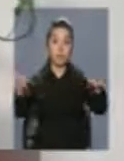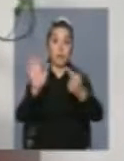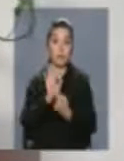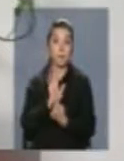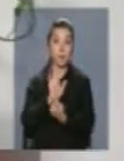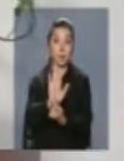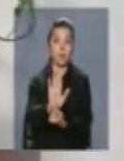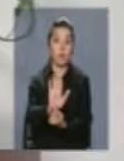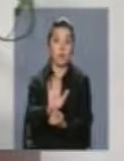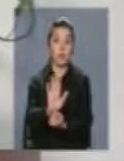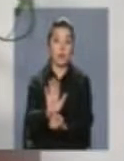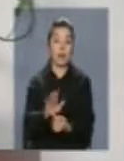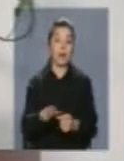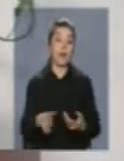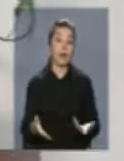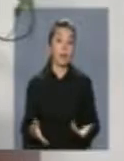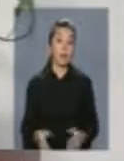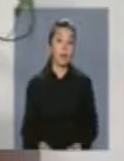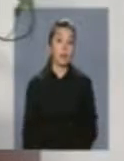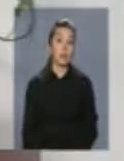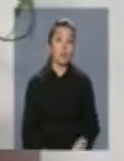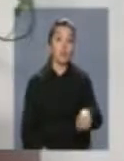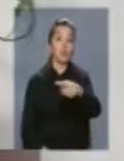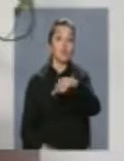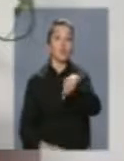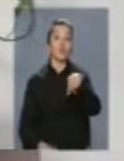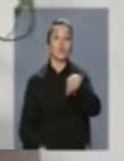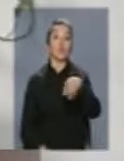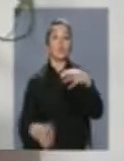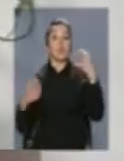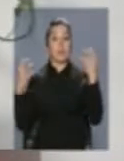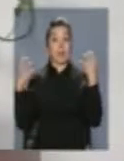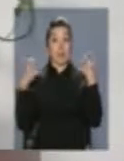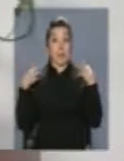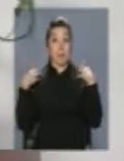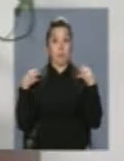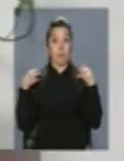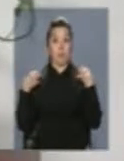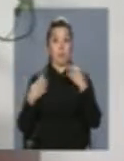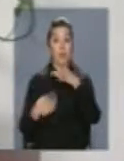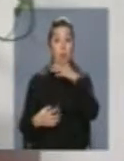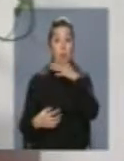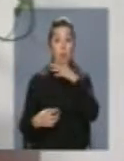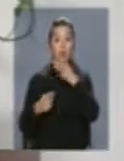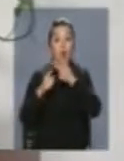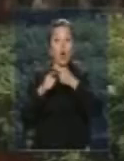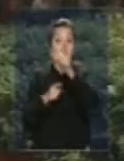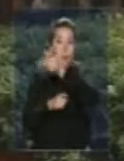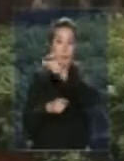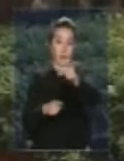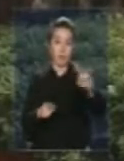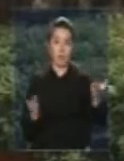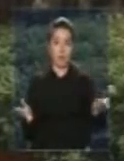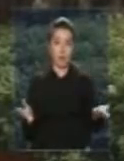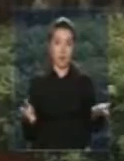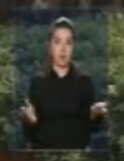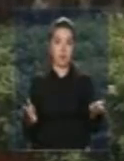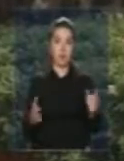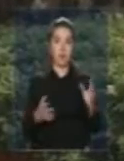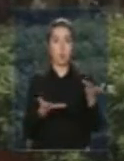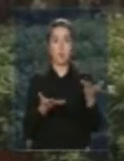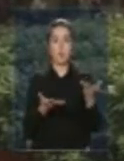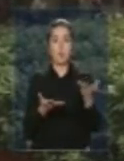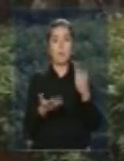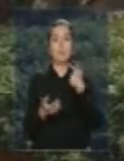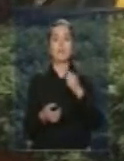sociales electrónicas, en definitiva, nosotros dejamos la responsabilidad y el uso a terceras personas. Las consecuencias para un papá